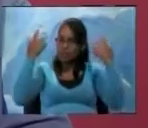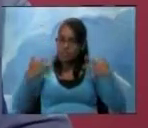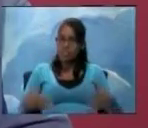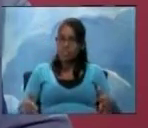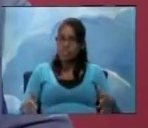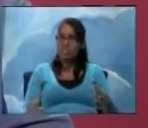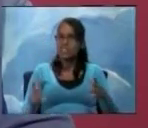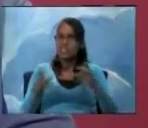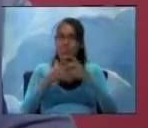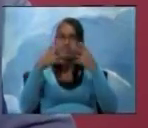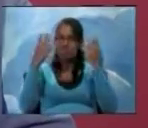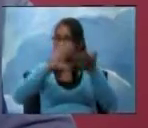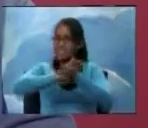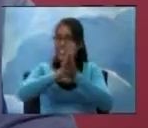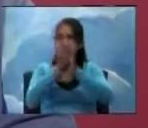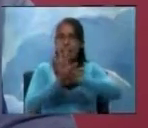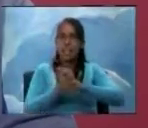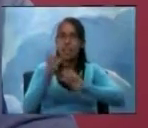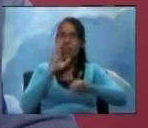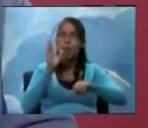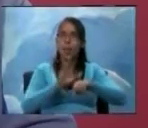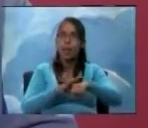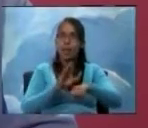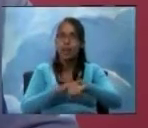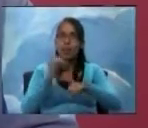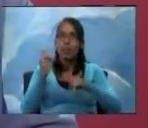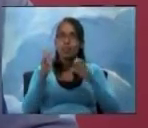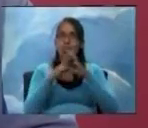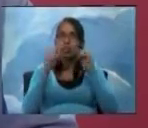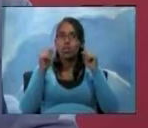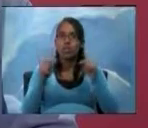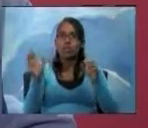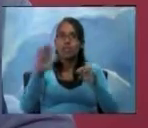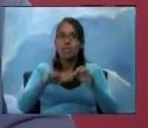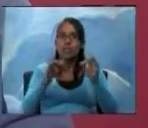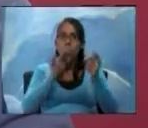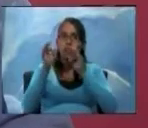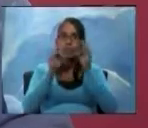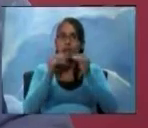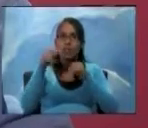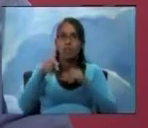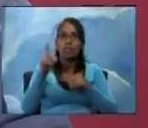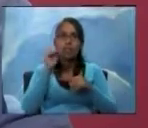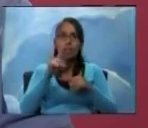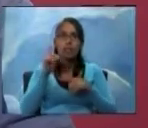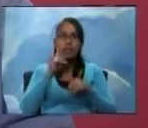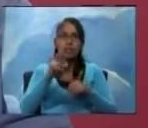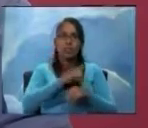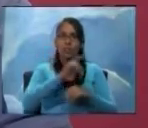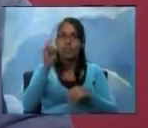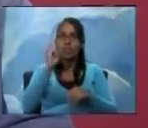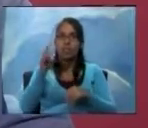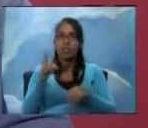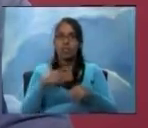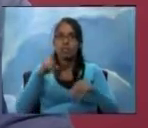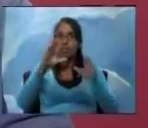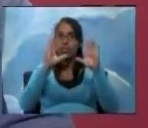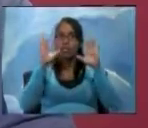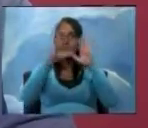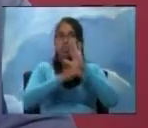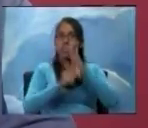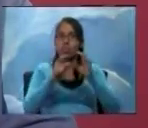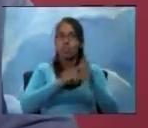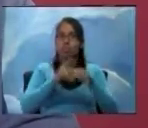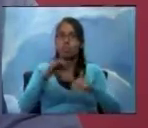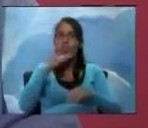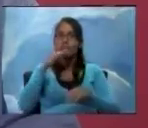¿Se arruina en qué? En el pecado. Y todo esto que se está explicando aquí, de la mentira, del diablo, del robo, del enojo, de